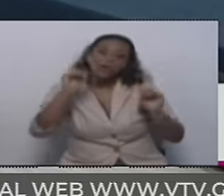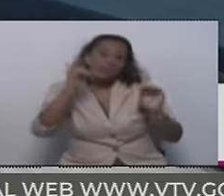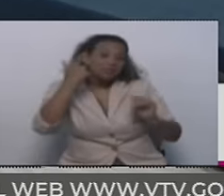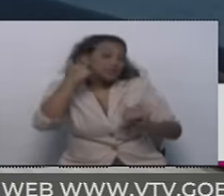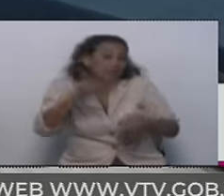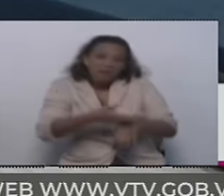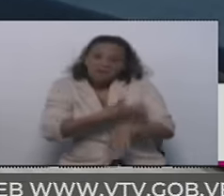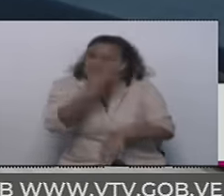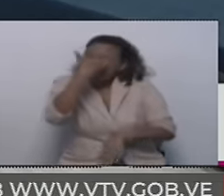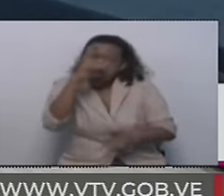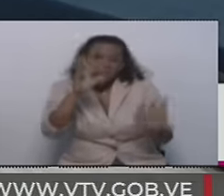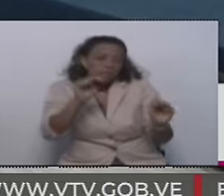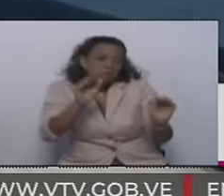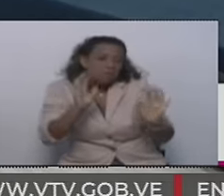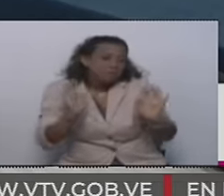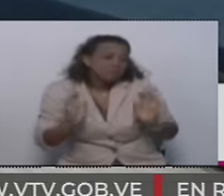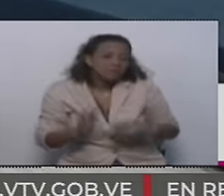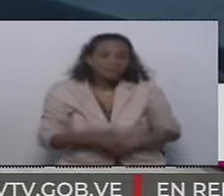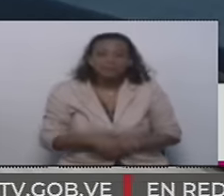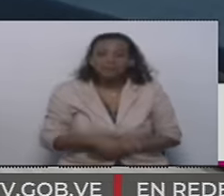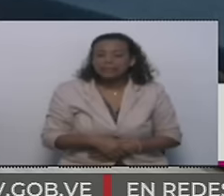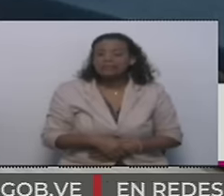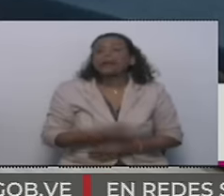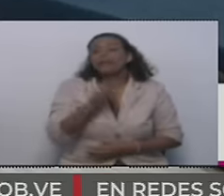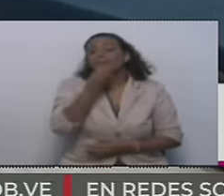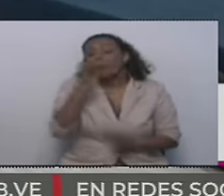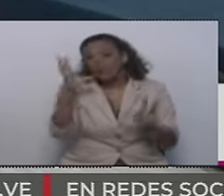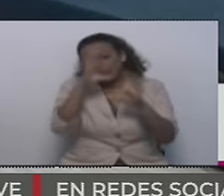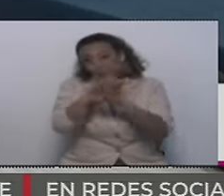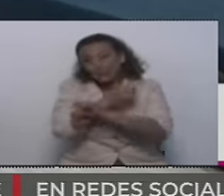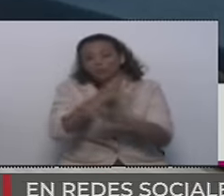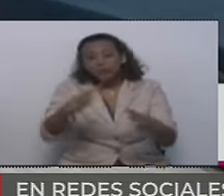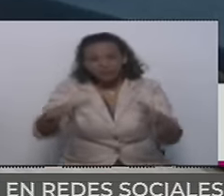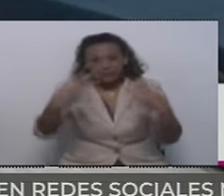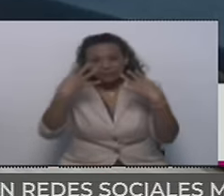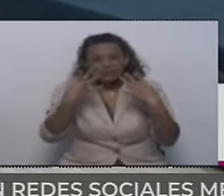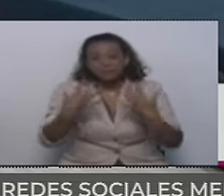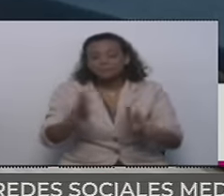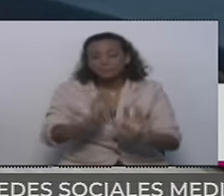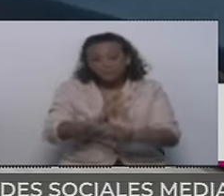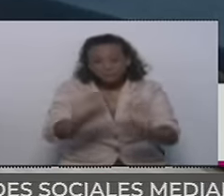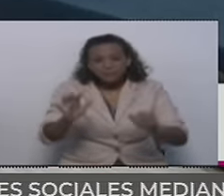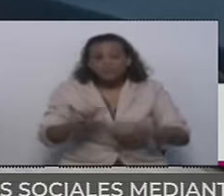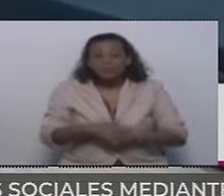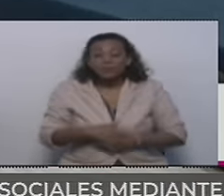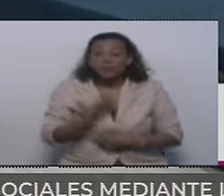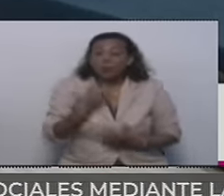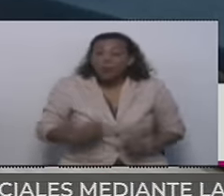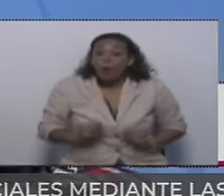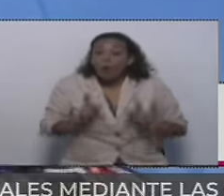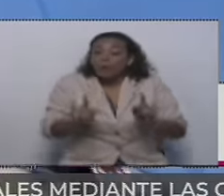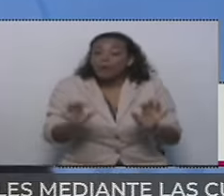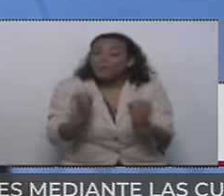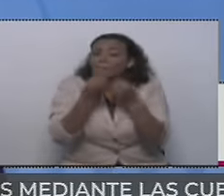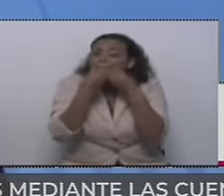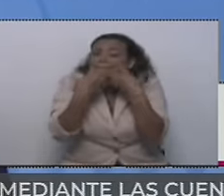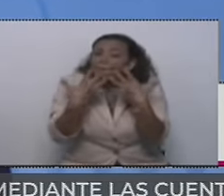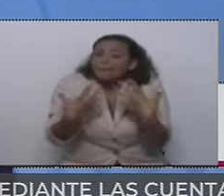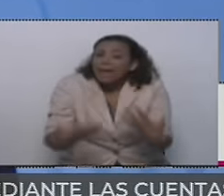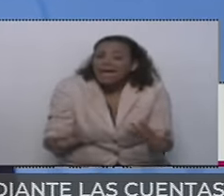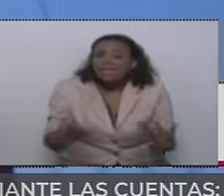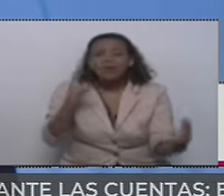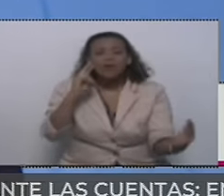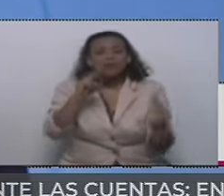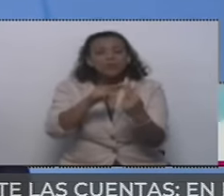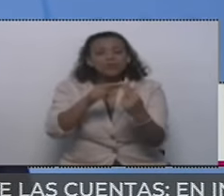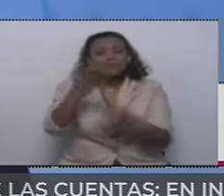saberlo? Sin saberlo. Buenas noches para todos, presidente. Una oportunidad maravillosa al haberla